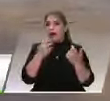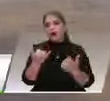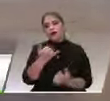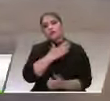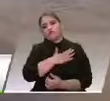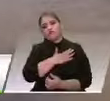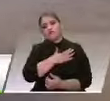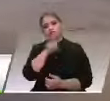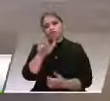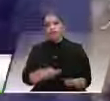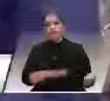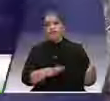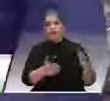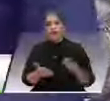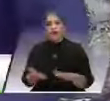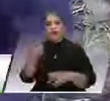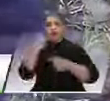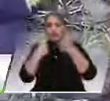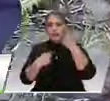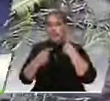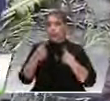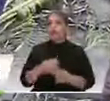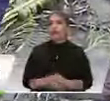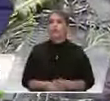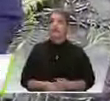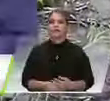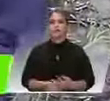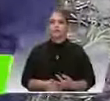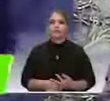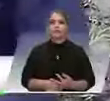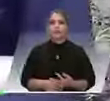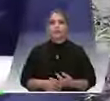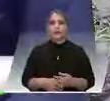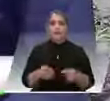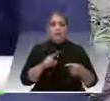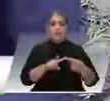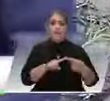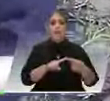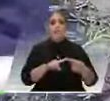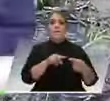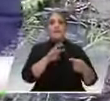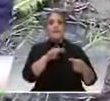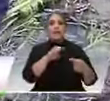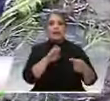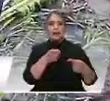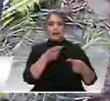querido de nuestra comunidad. Al igual que Puerto Medellín, está Puerto Palacio, Vidrí,